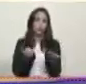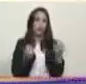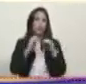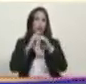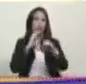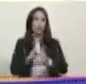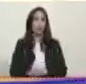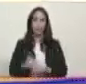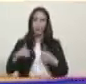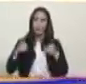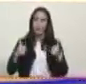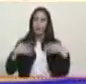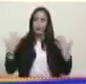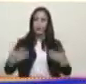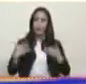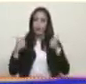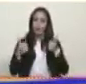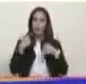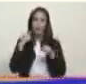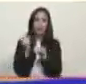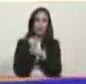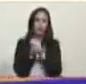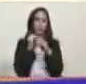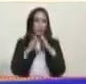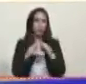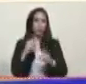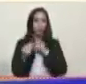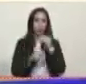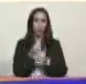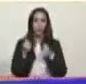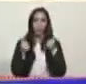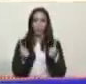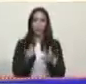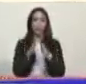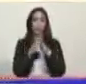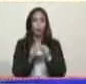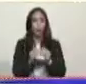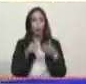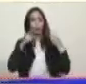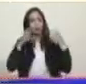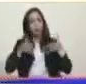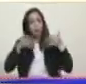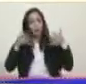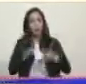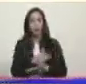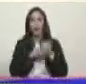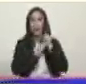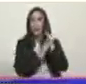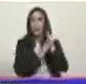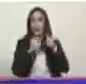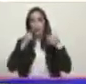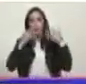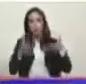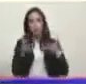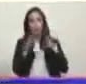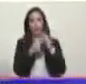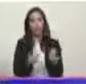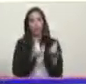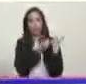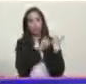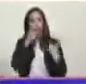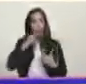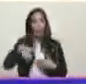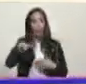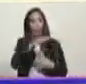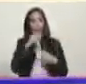Nos sentimos bien contentos de este trabajo que estamos realizando, mi comandante, bajo sus instrucciones, bajo su liderazgo, para seguir llevándole a nuestro pueblo la